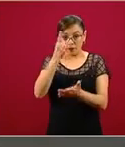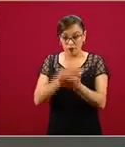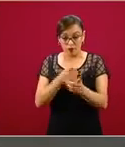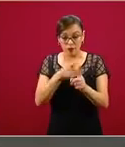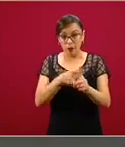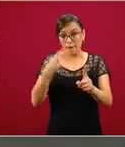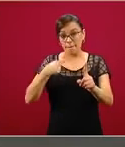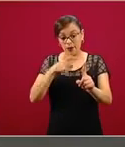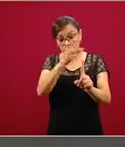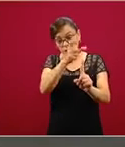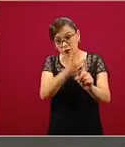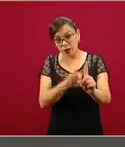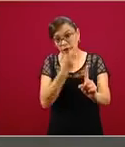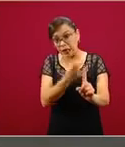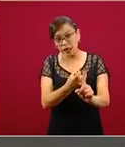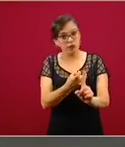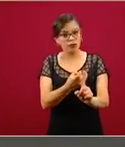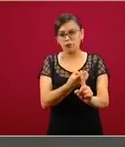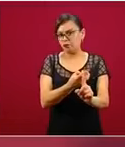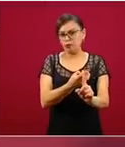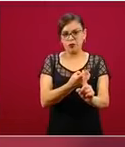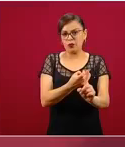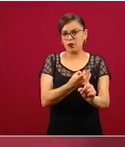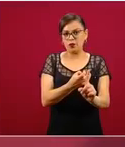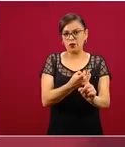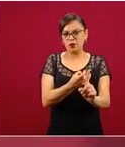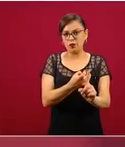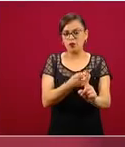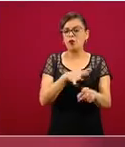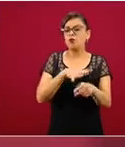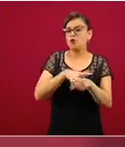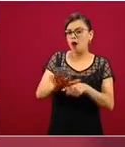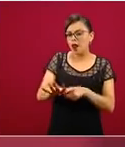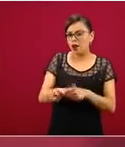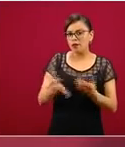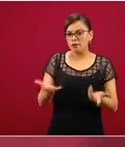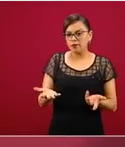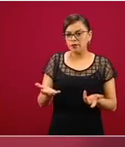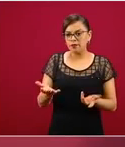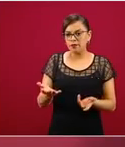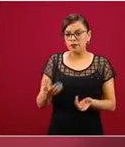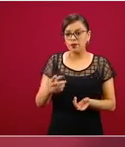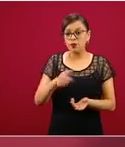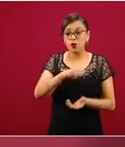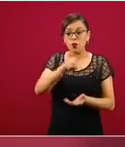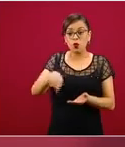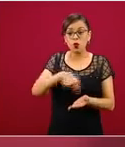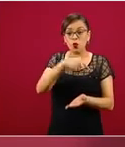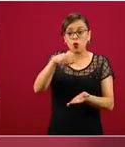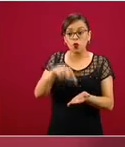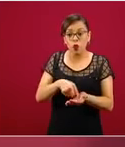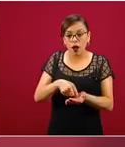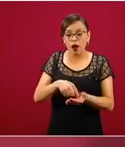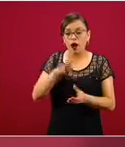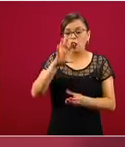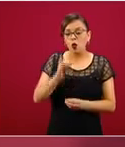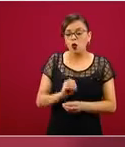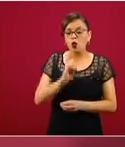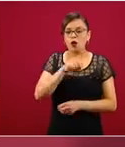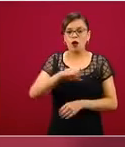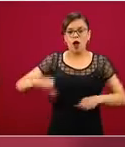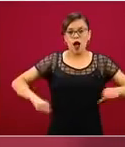ha sido la persona, sino los espacios o las